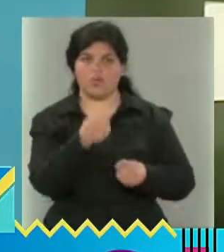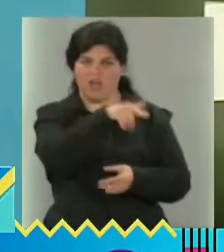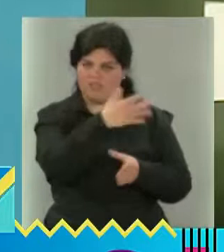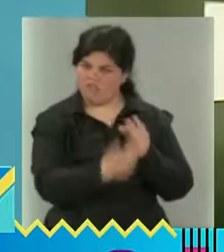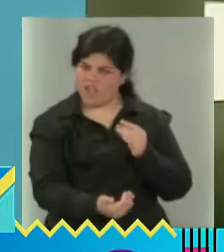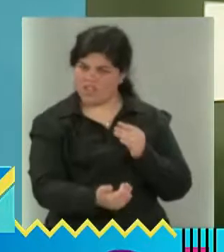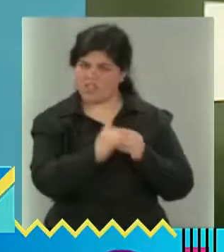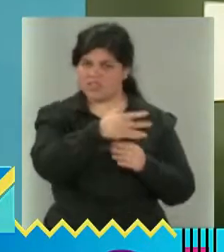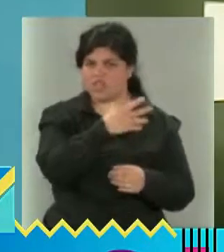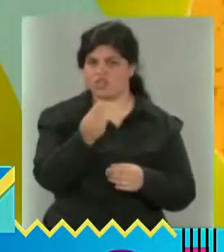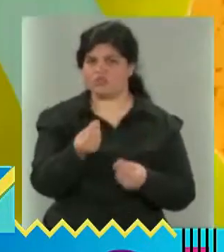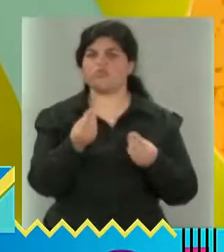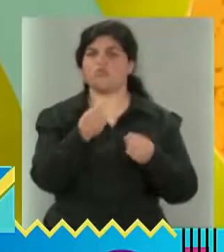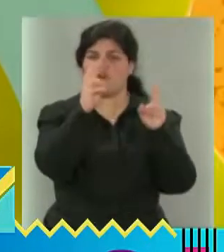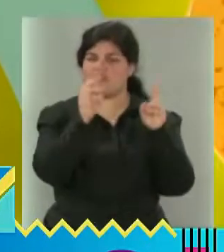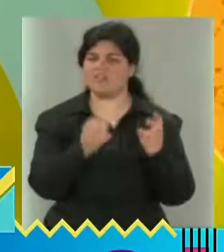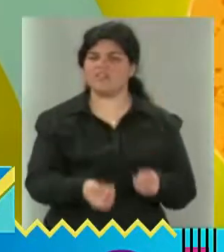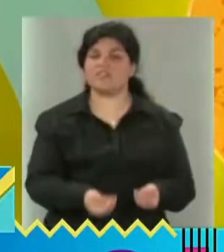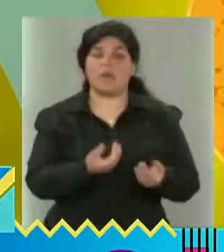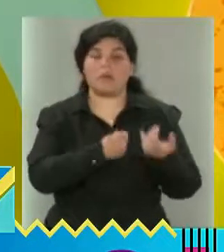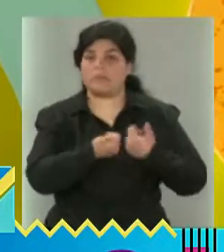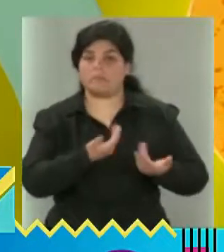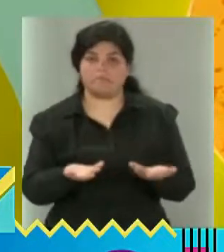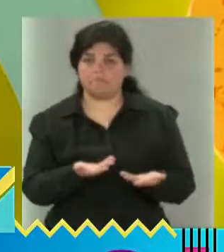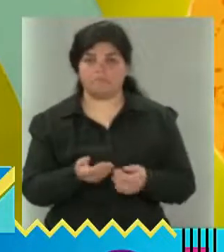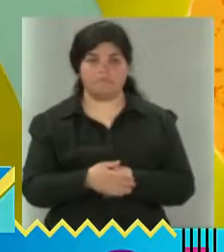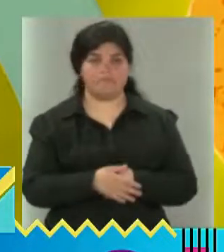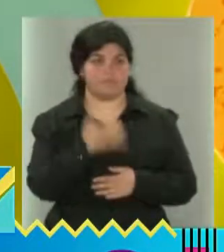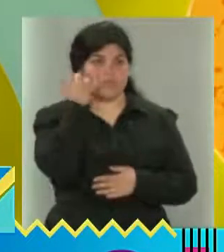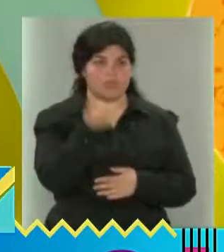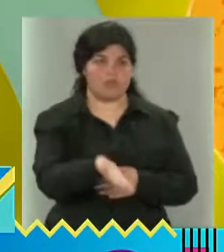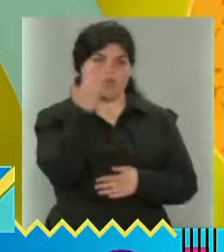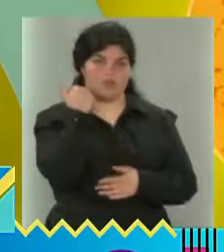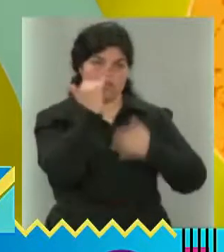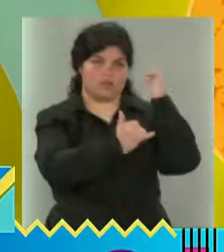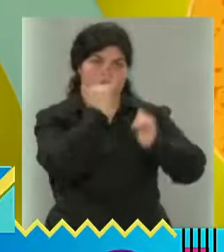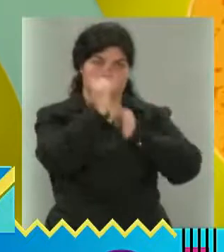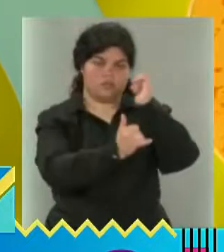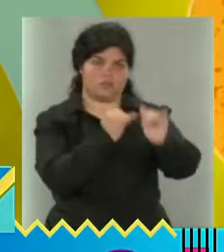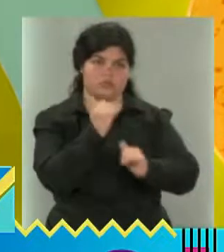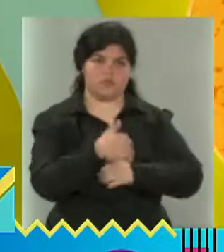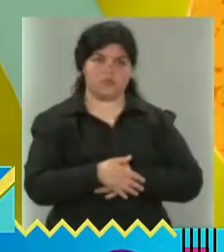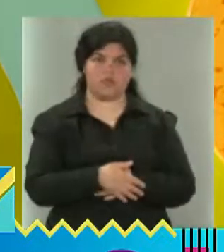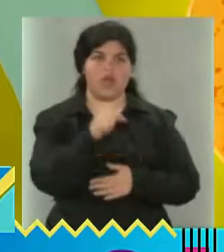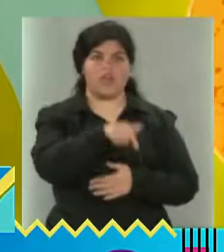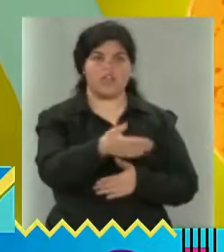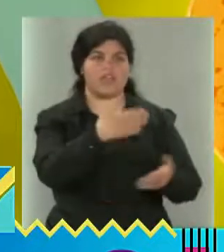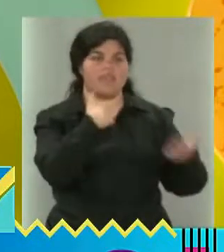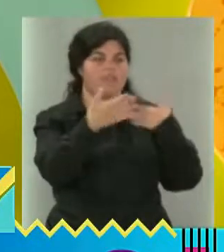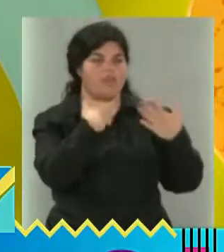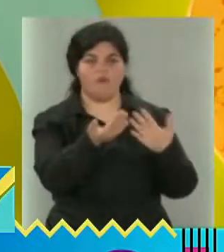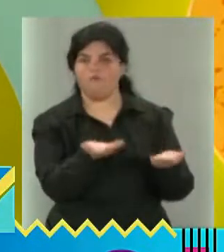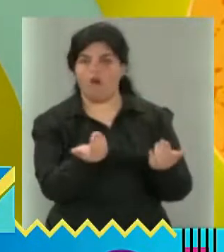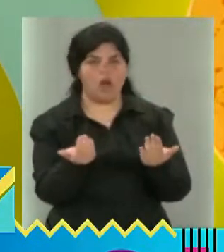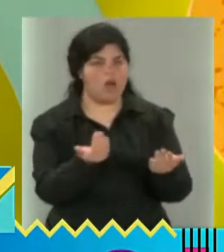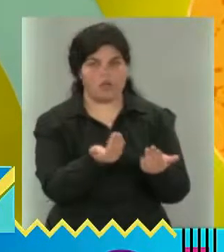¿Qué análisis haces? Pasa un poco como decía, por ahí en la falta de diálogo, o el diálogo con